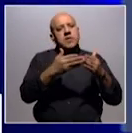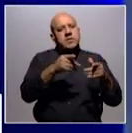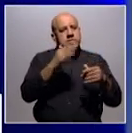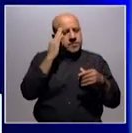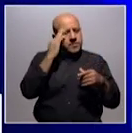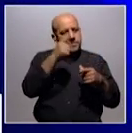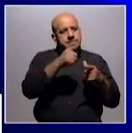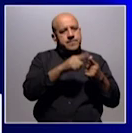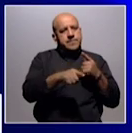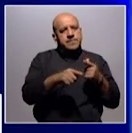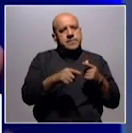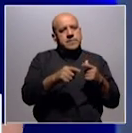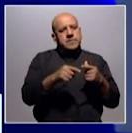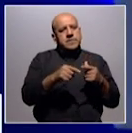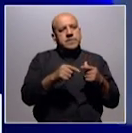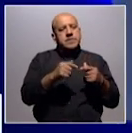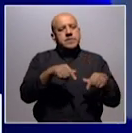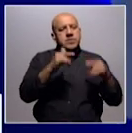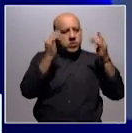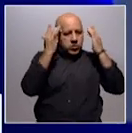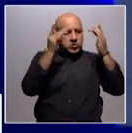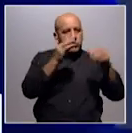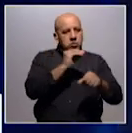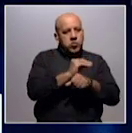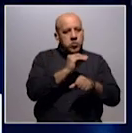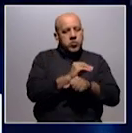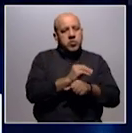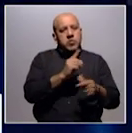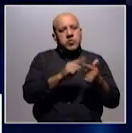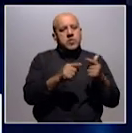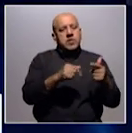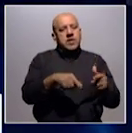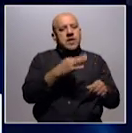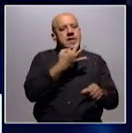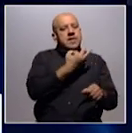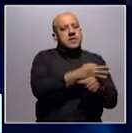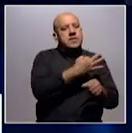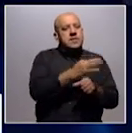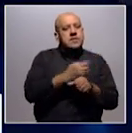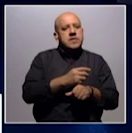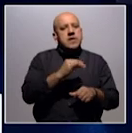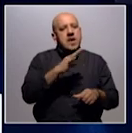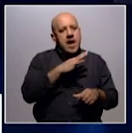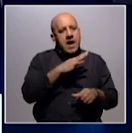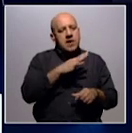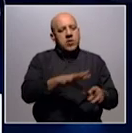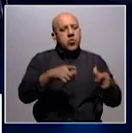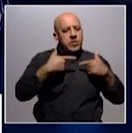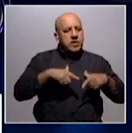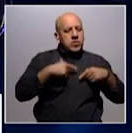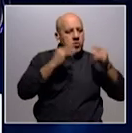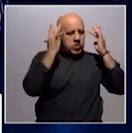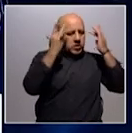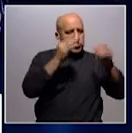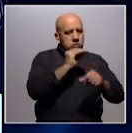conoce de los elencos vinculados en un sentido amplio la educación y la cultura y más concreto en la enseñanza es decir ya hay un ministro designado de educación y